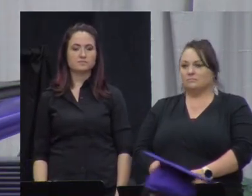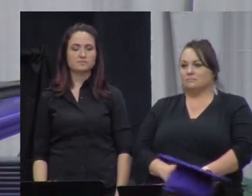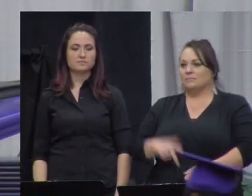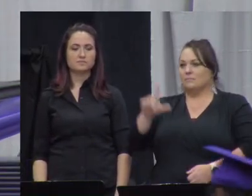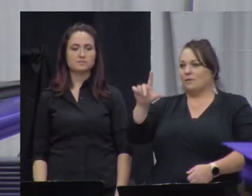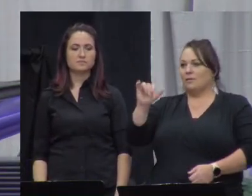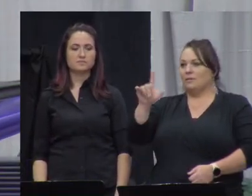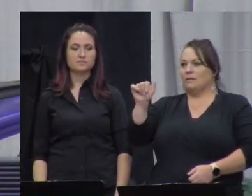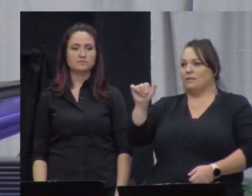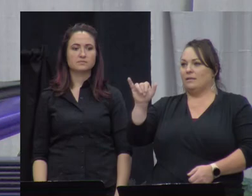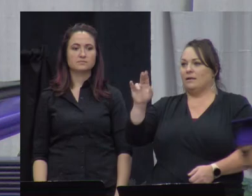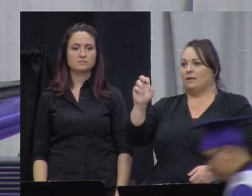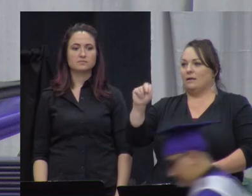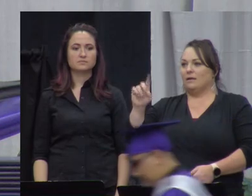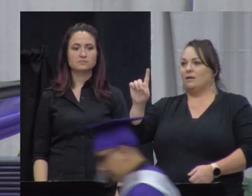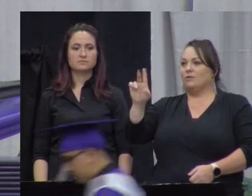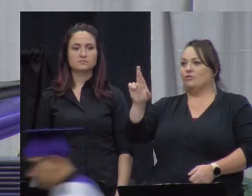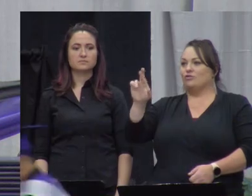Lillian Durham.